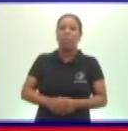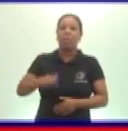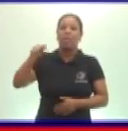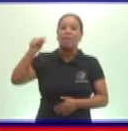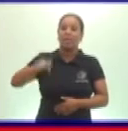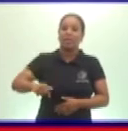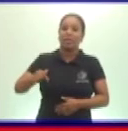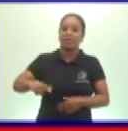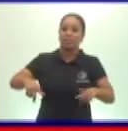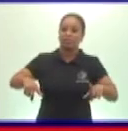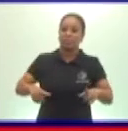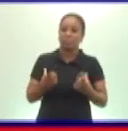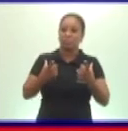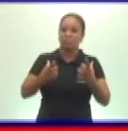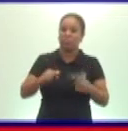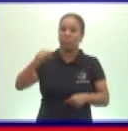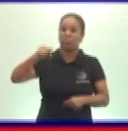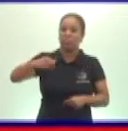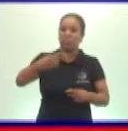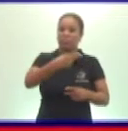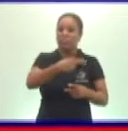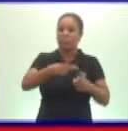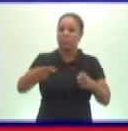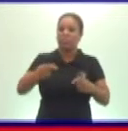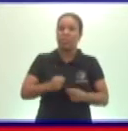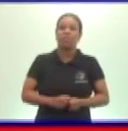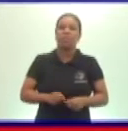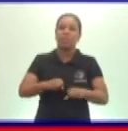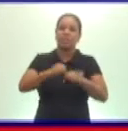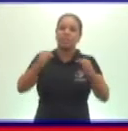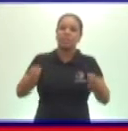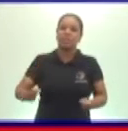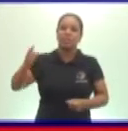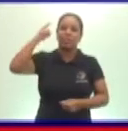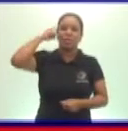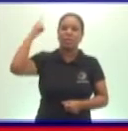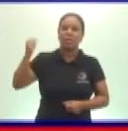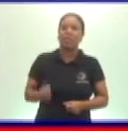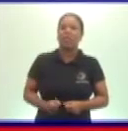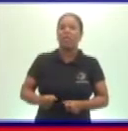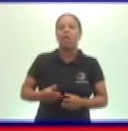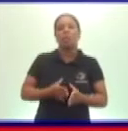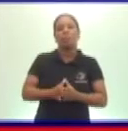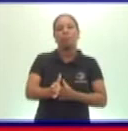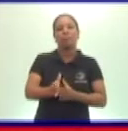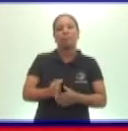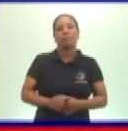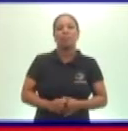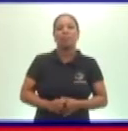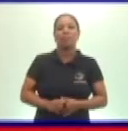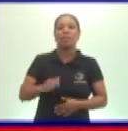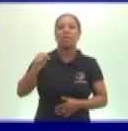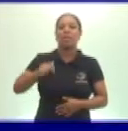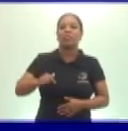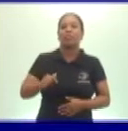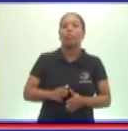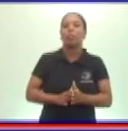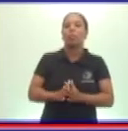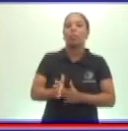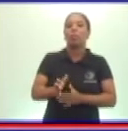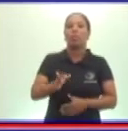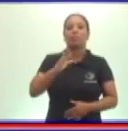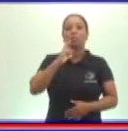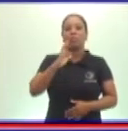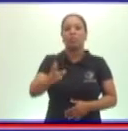conmemoración ya vemos cómo se relaciona lo que es el sistema de ideas con el comportamiento. Estos son los comportamientos de los